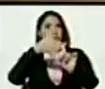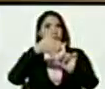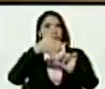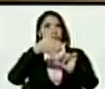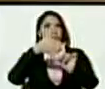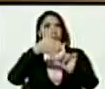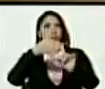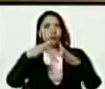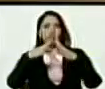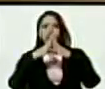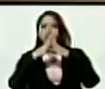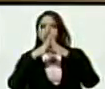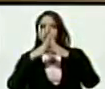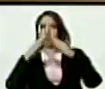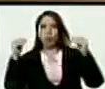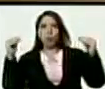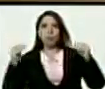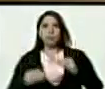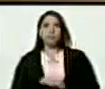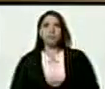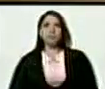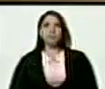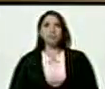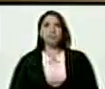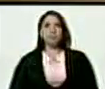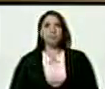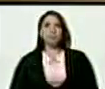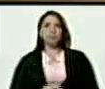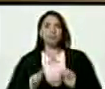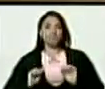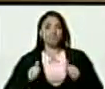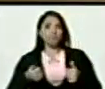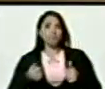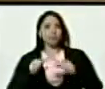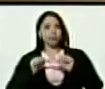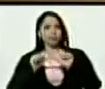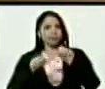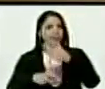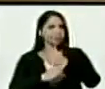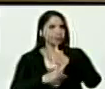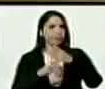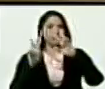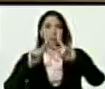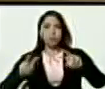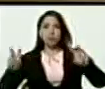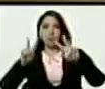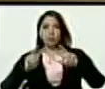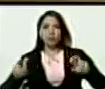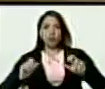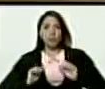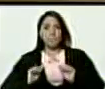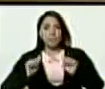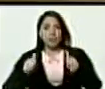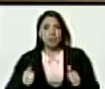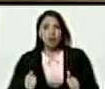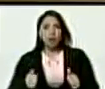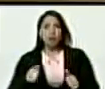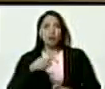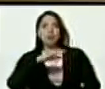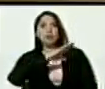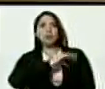a toda la, a la iniciación, continuar las investigaciones que ha iniciado el